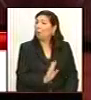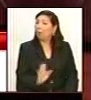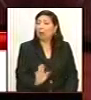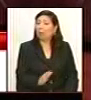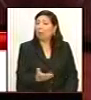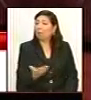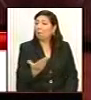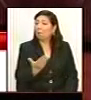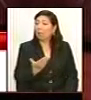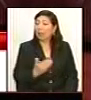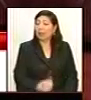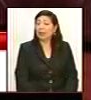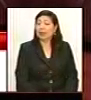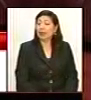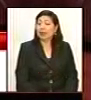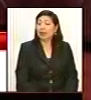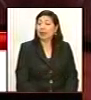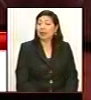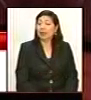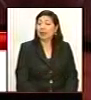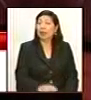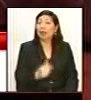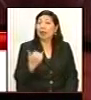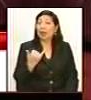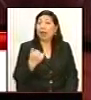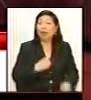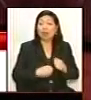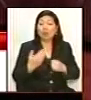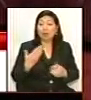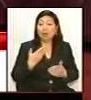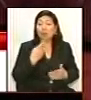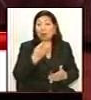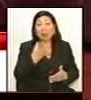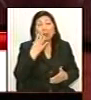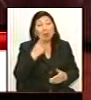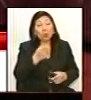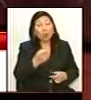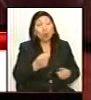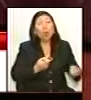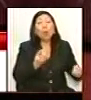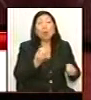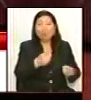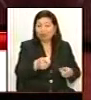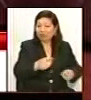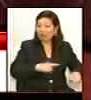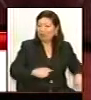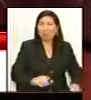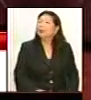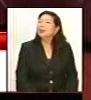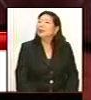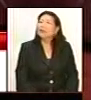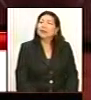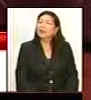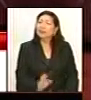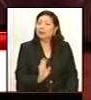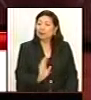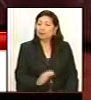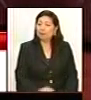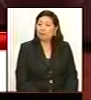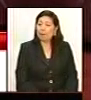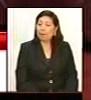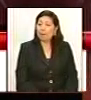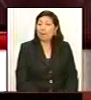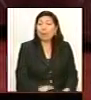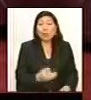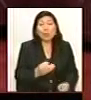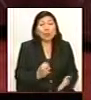hemos pedido... No, me refiero al 2017, según su experiencia como gerente. No podría, digamos, hacer